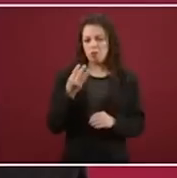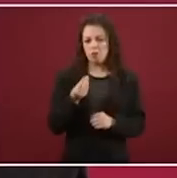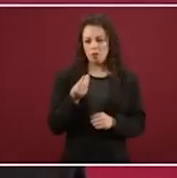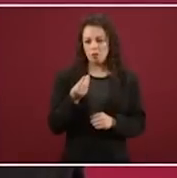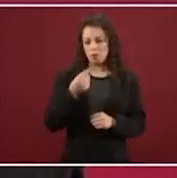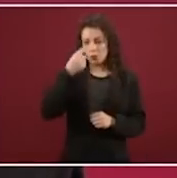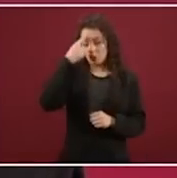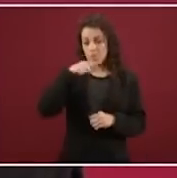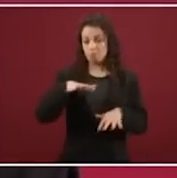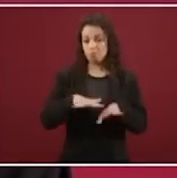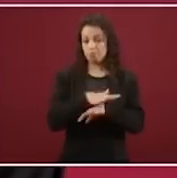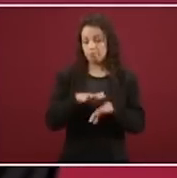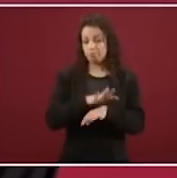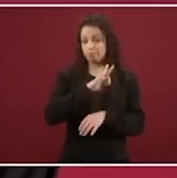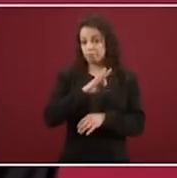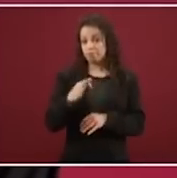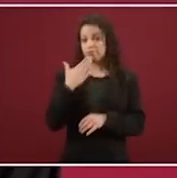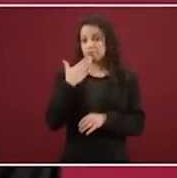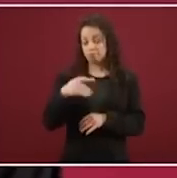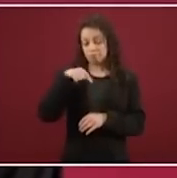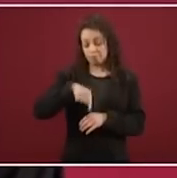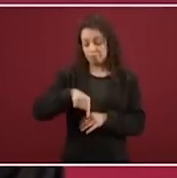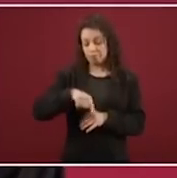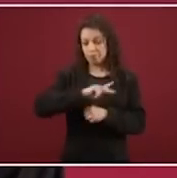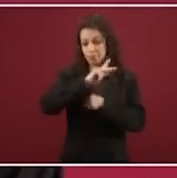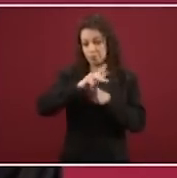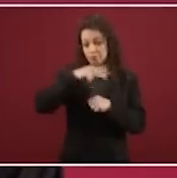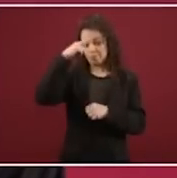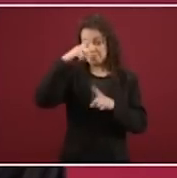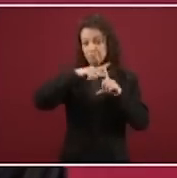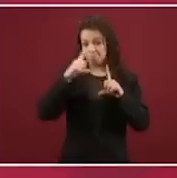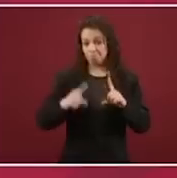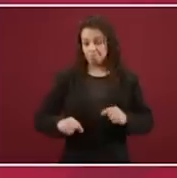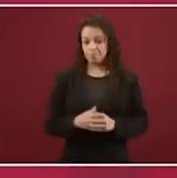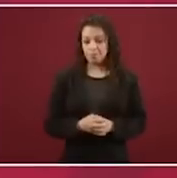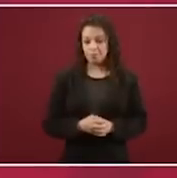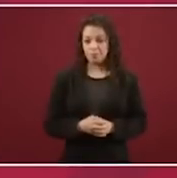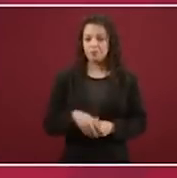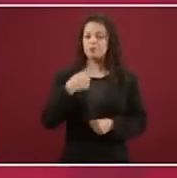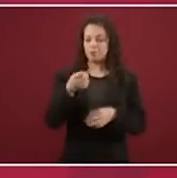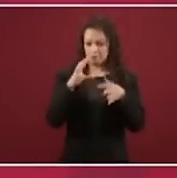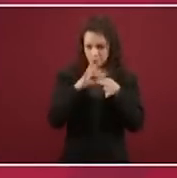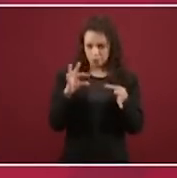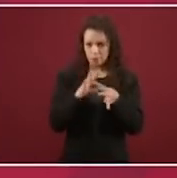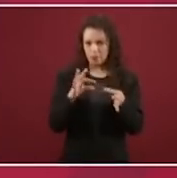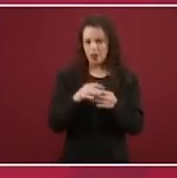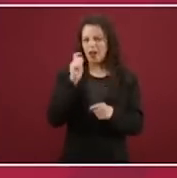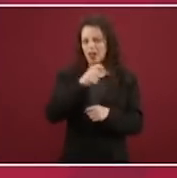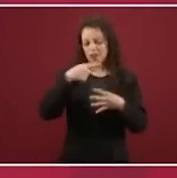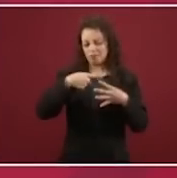en la transformación de nuestro país. Se les va a explicar en qué consiste